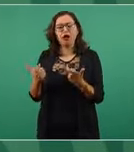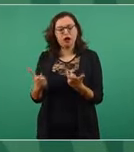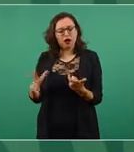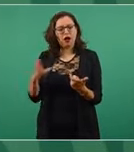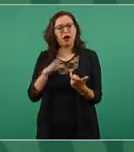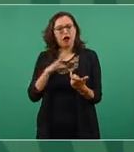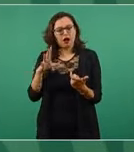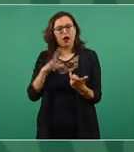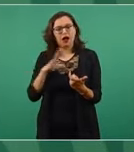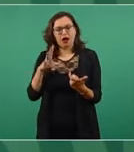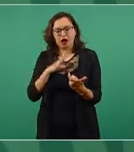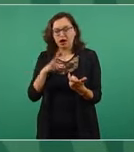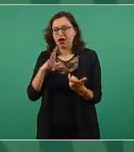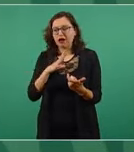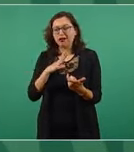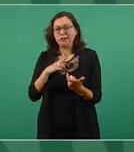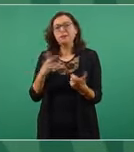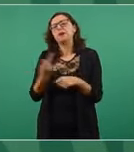ingresos, consume.